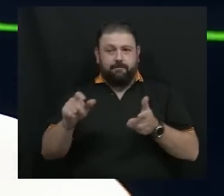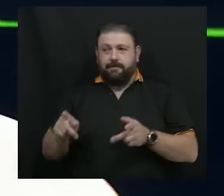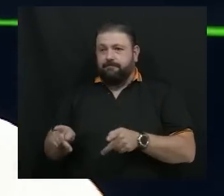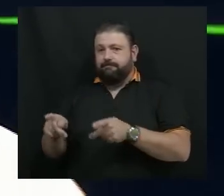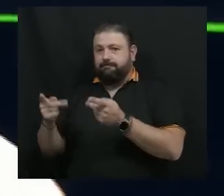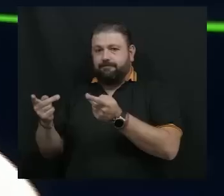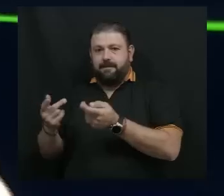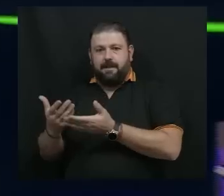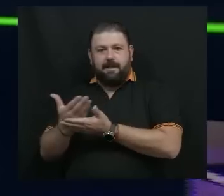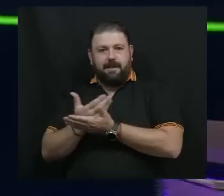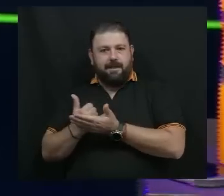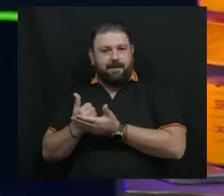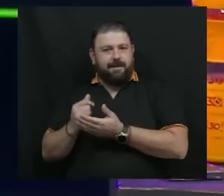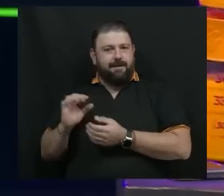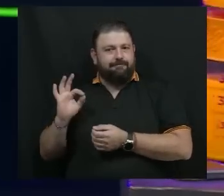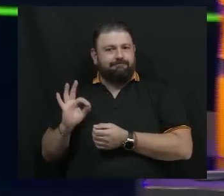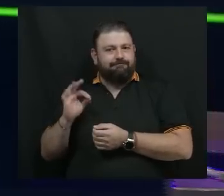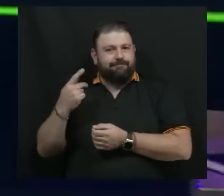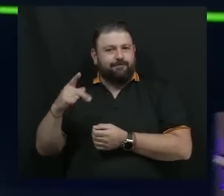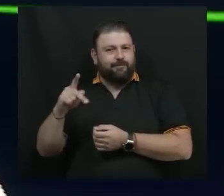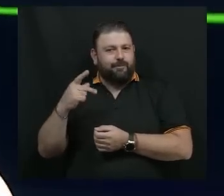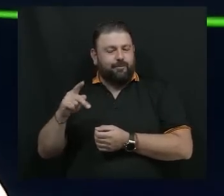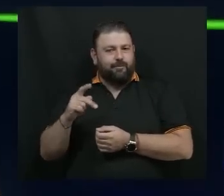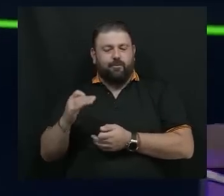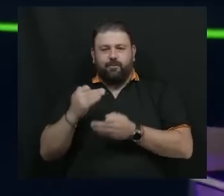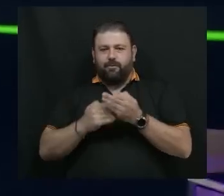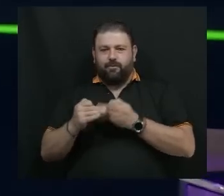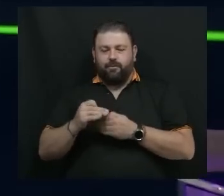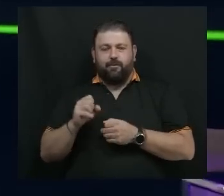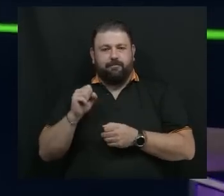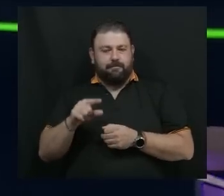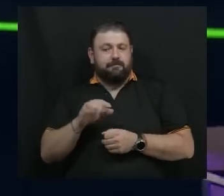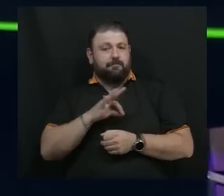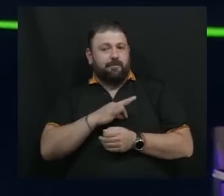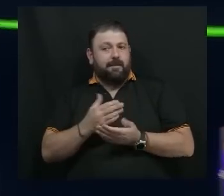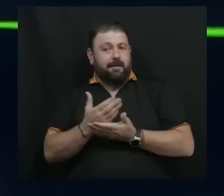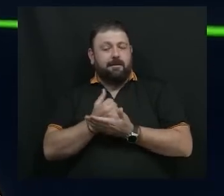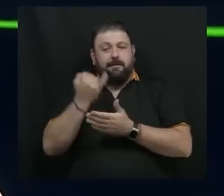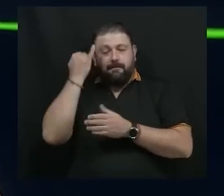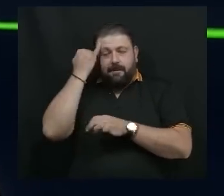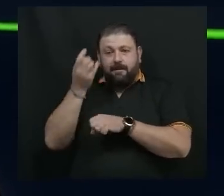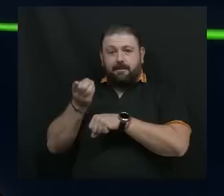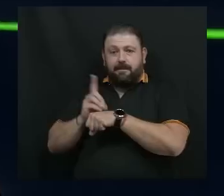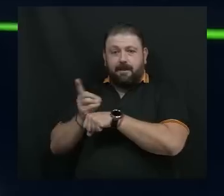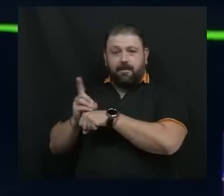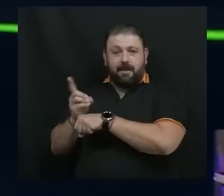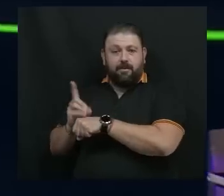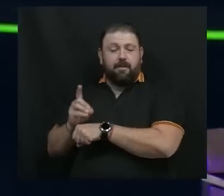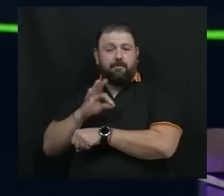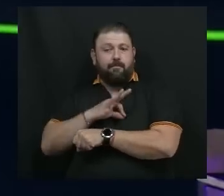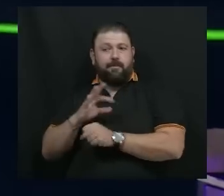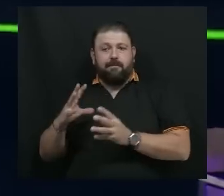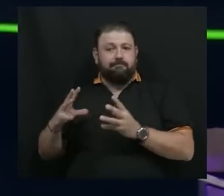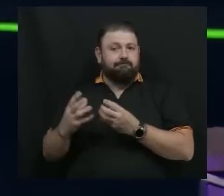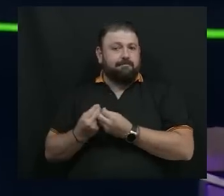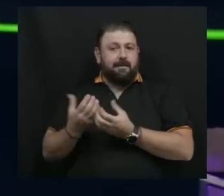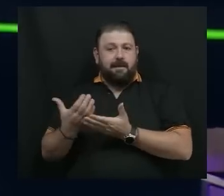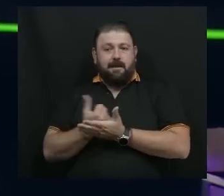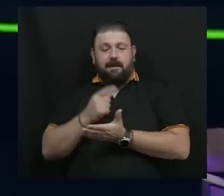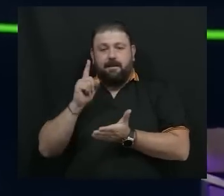dólares diarios aproximadamente, de 900 a 1,200 dólares al mes, vendiendo de 3 a 4 productos